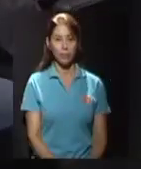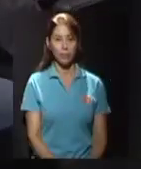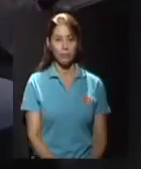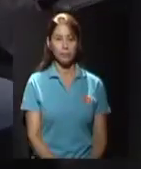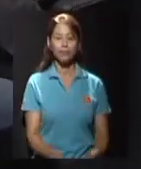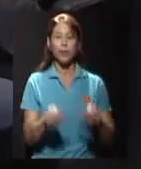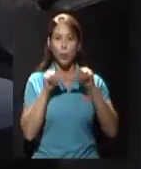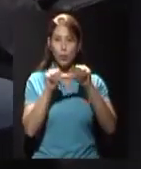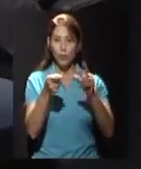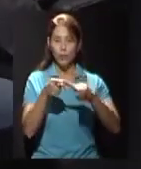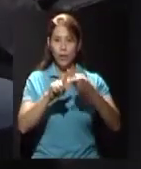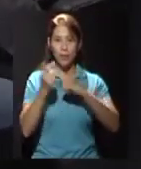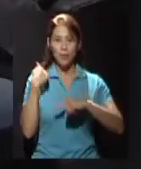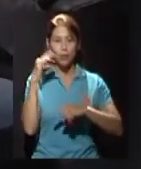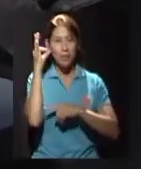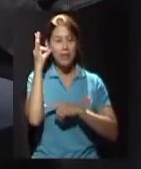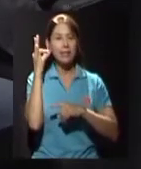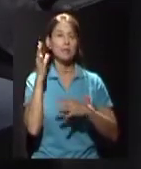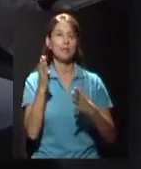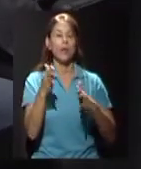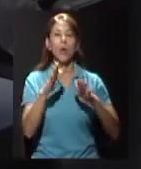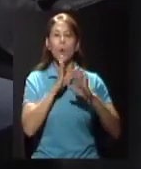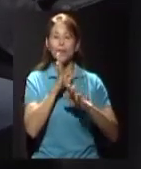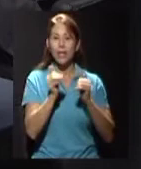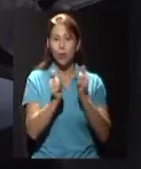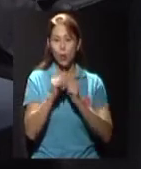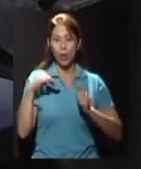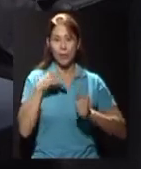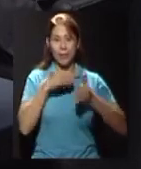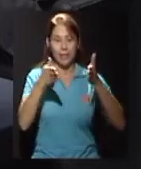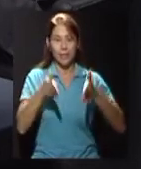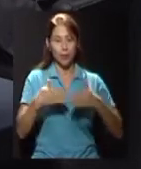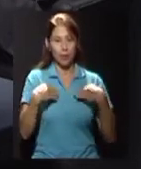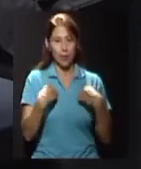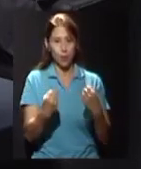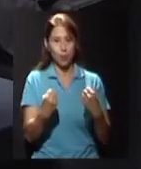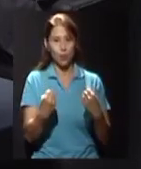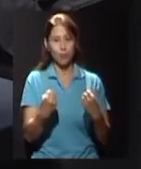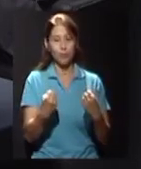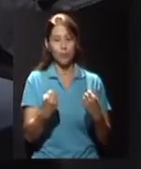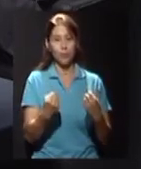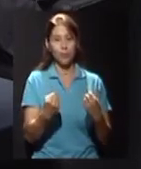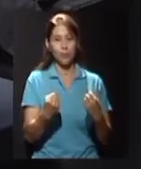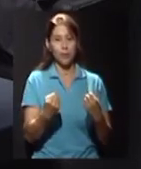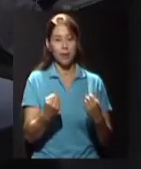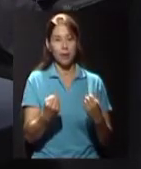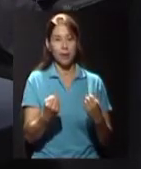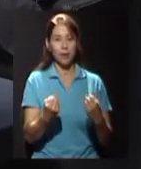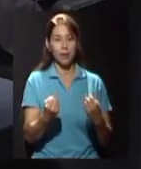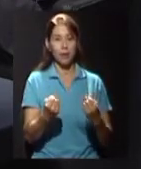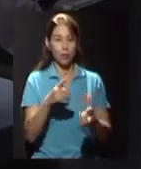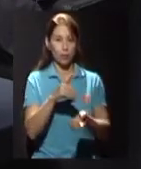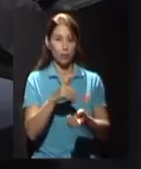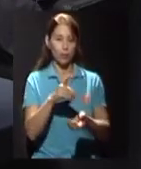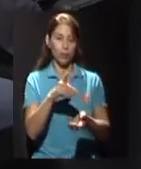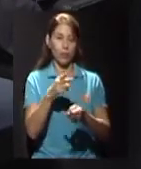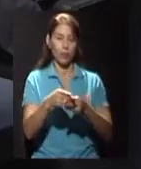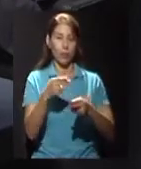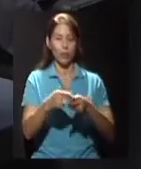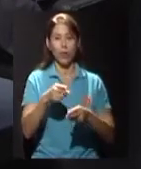continuamos amigas y amigos conversando con el señor ministro de salud don fernando